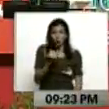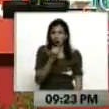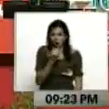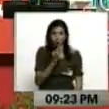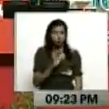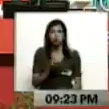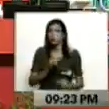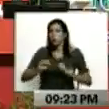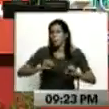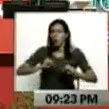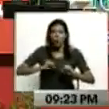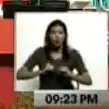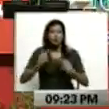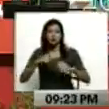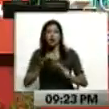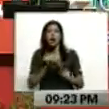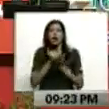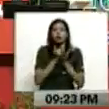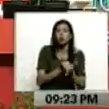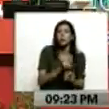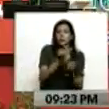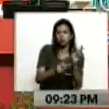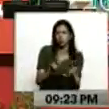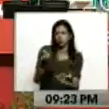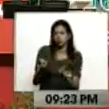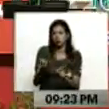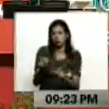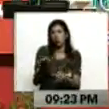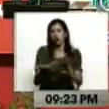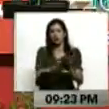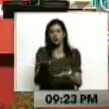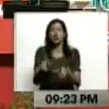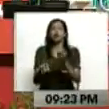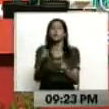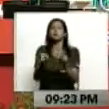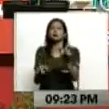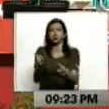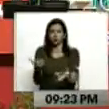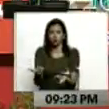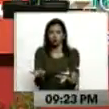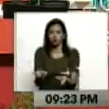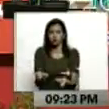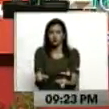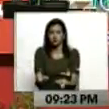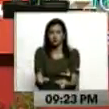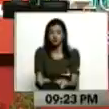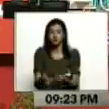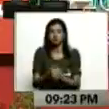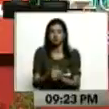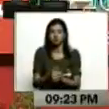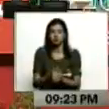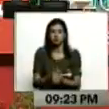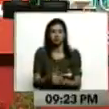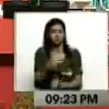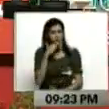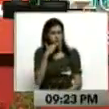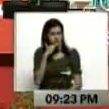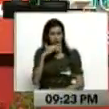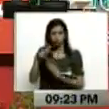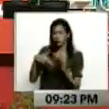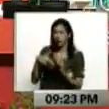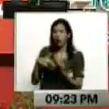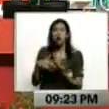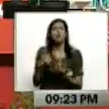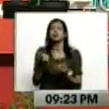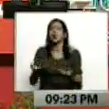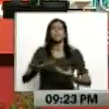atenderlo hago lo que tenga que hacer para atenderlo pero a veces hay compañeros compañeras que se